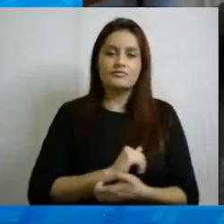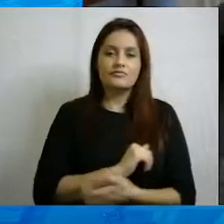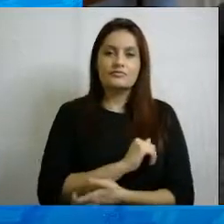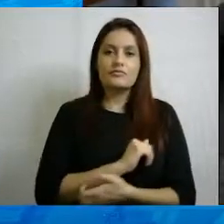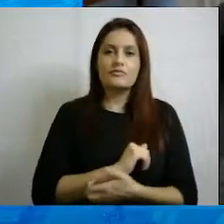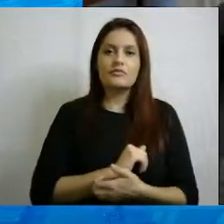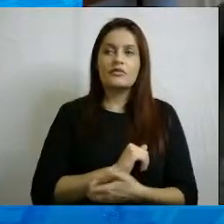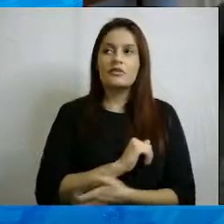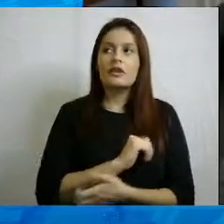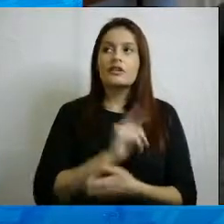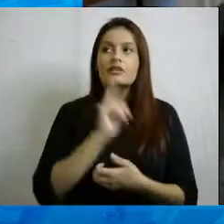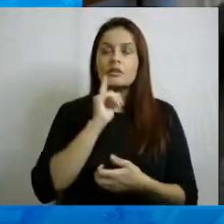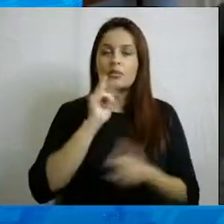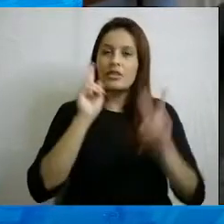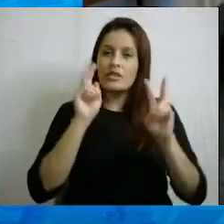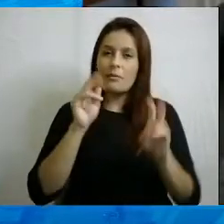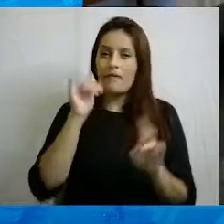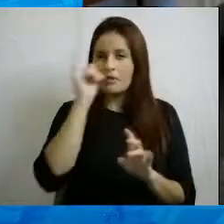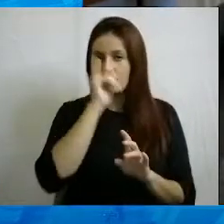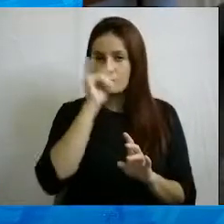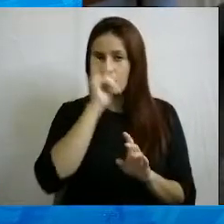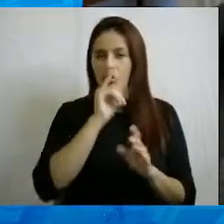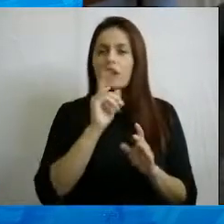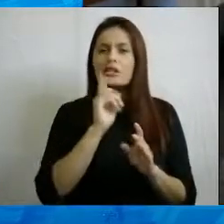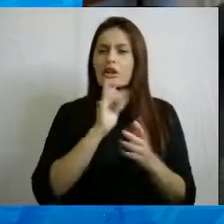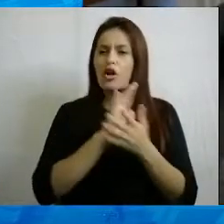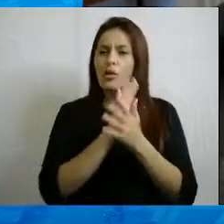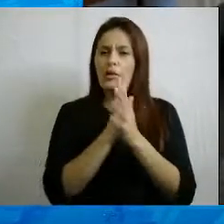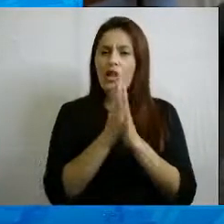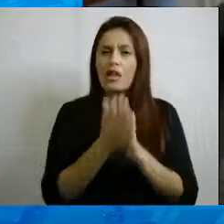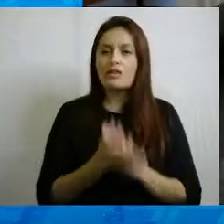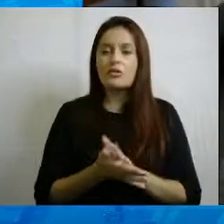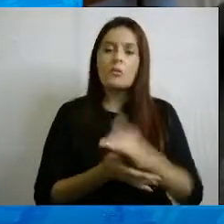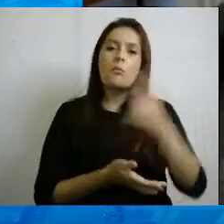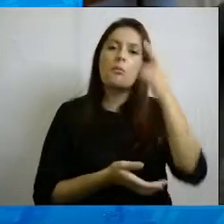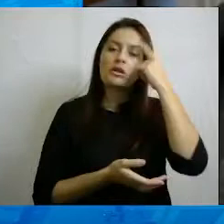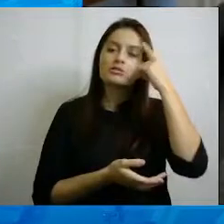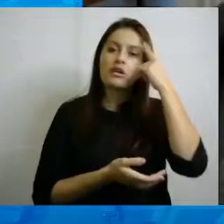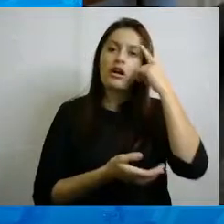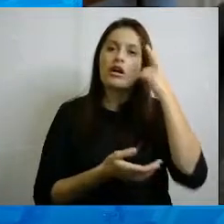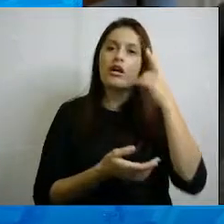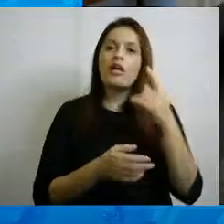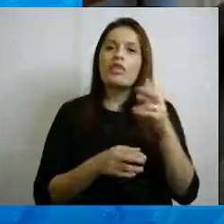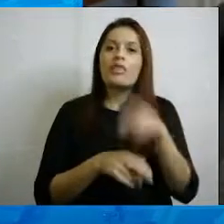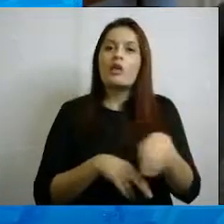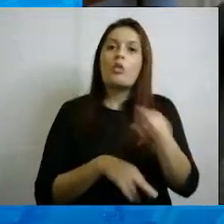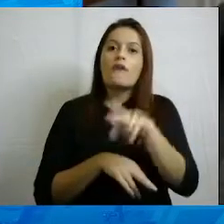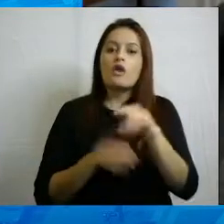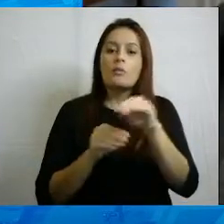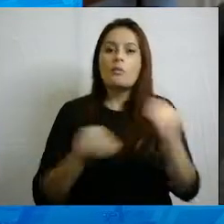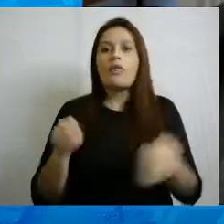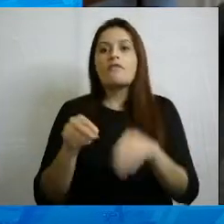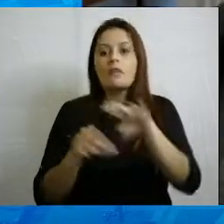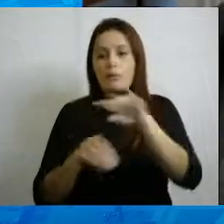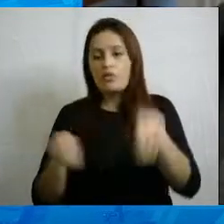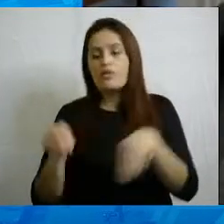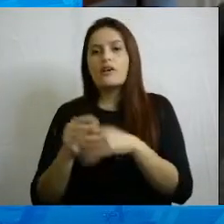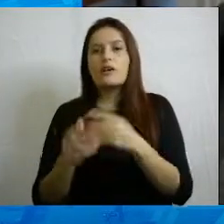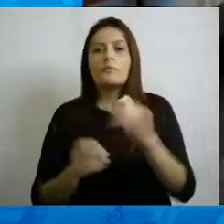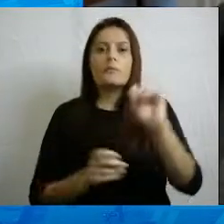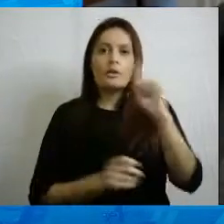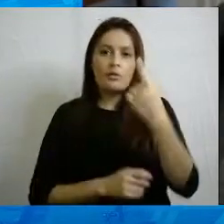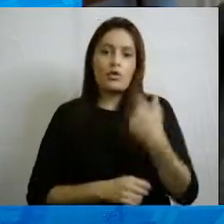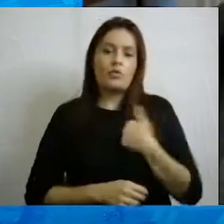Tenemos la parte de basura, está muy completa. Entonces, no pensemos en empezar a modificar. Primero, empecemos a